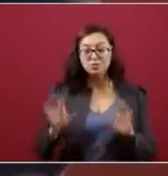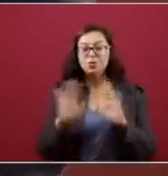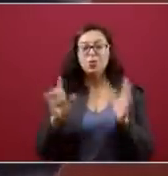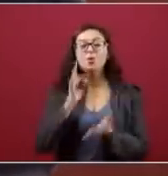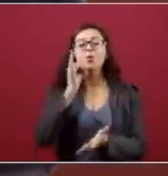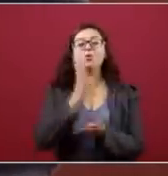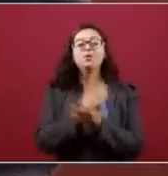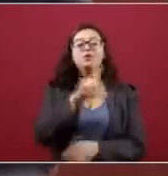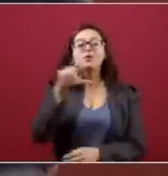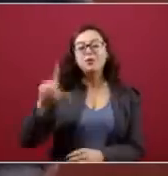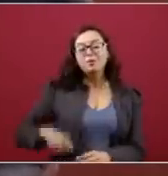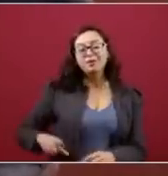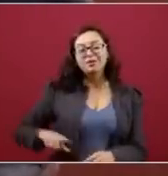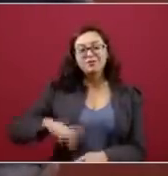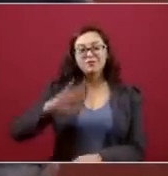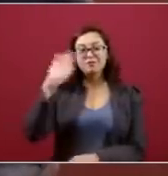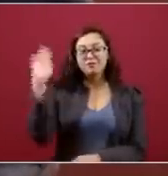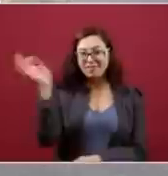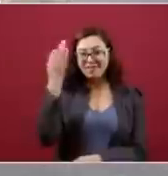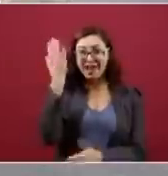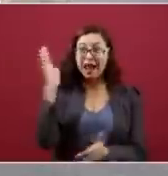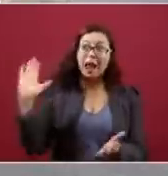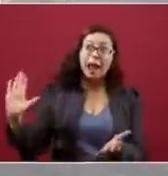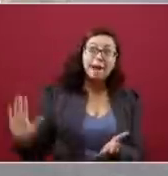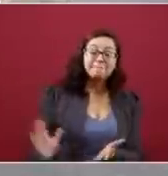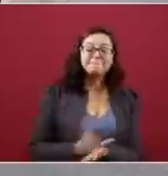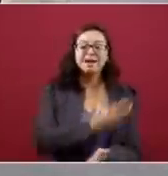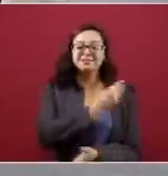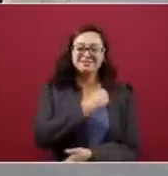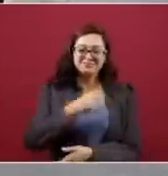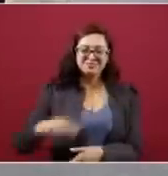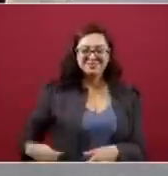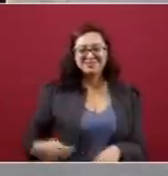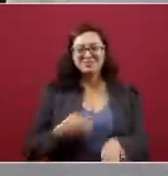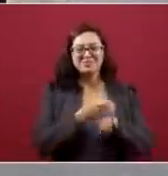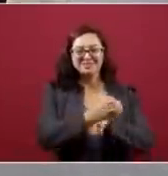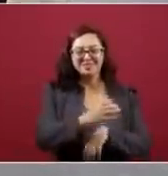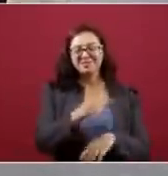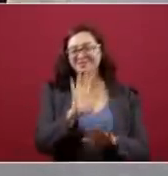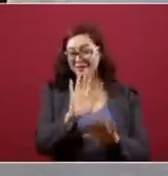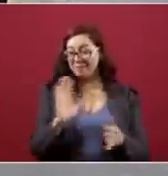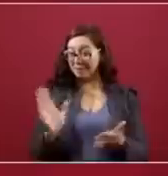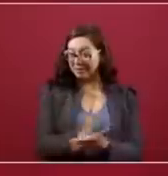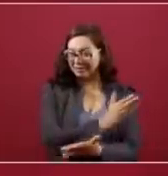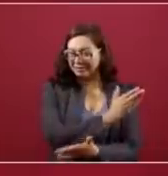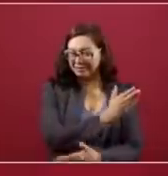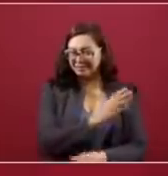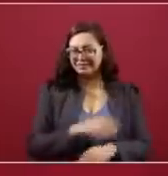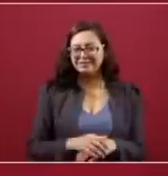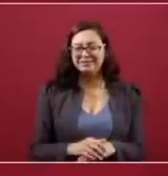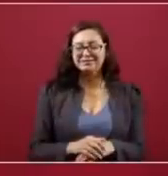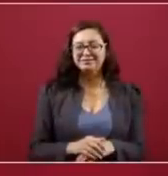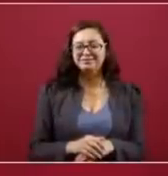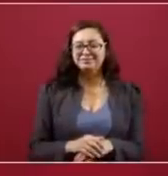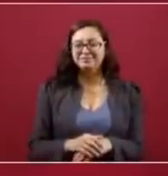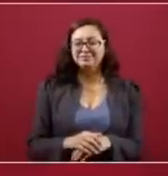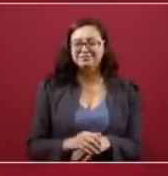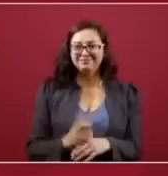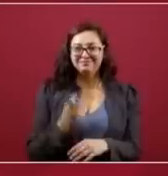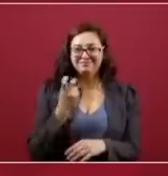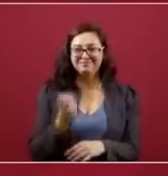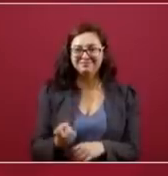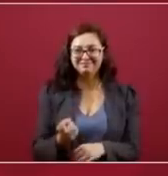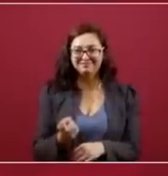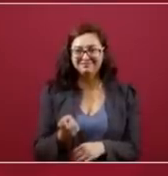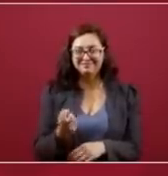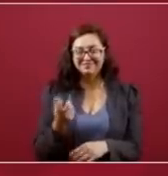gobierno federal. Respecto al enfrentamiento que hubo ayer en Hidalgo entre presuntos huachicoleros y militares, el presidente hizo un llamado